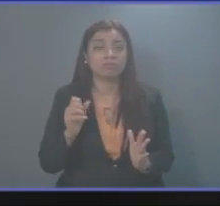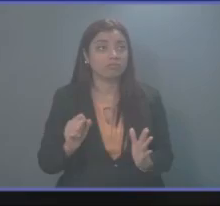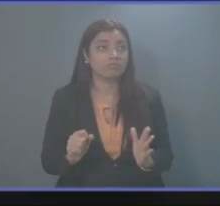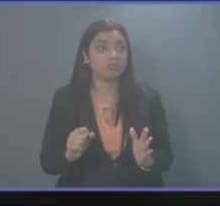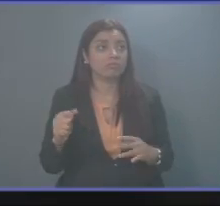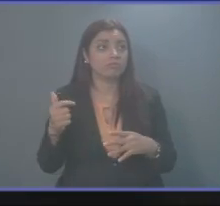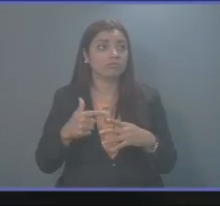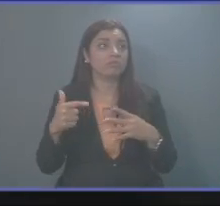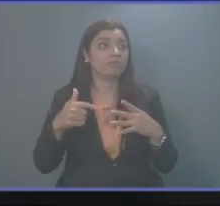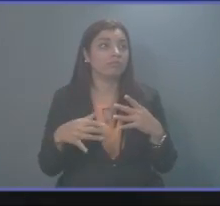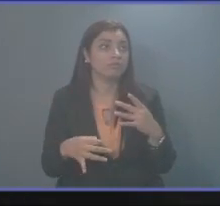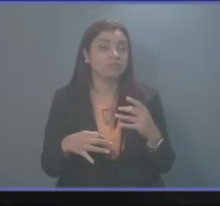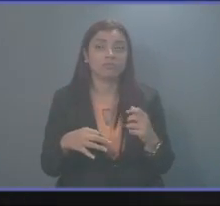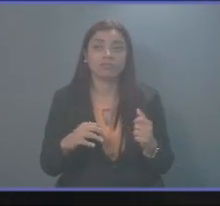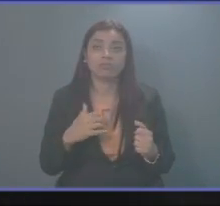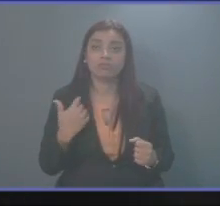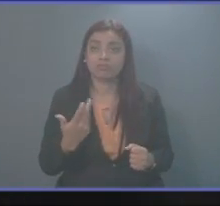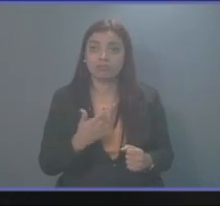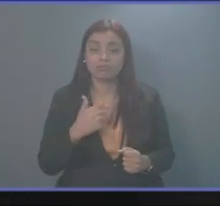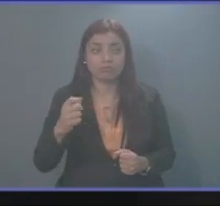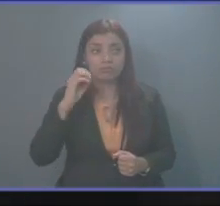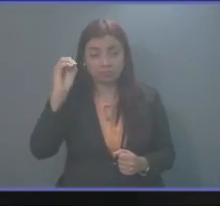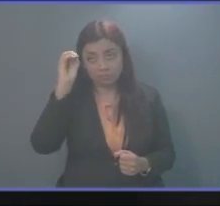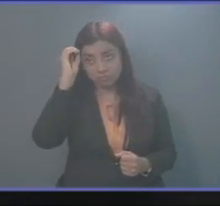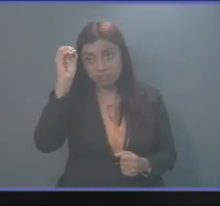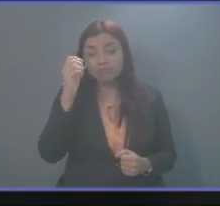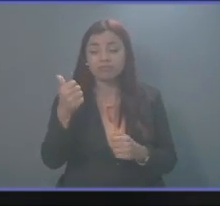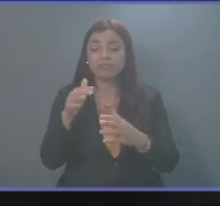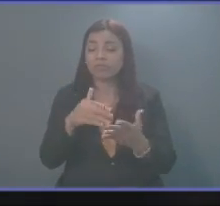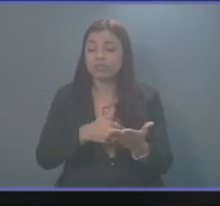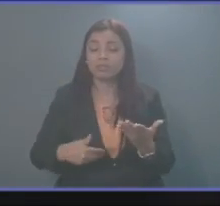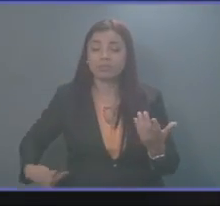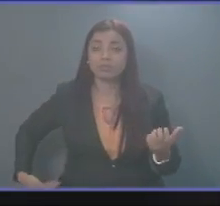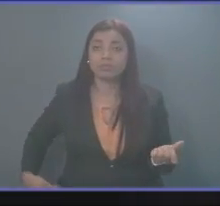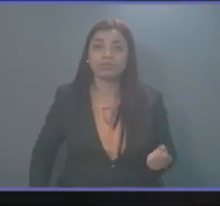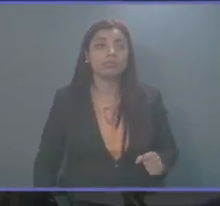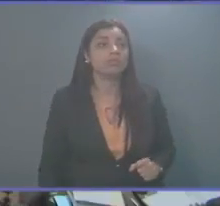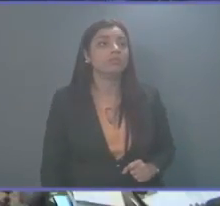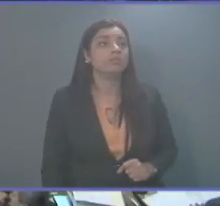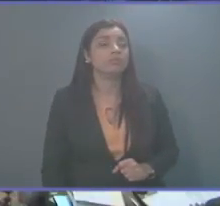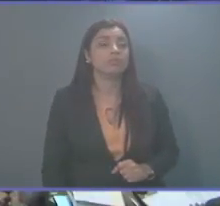a lo que dice la ley según nuestro criterio. Gracias, señor presidente.